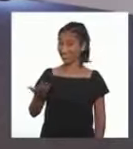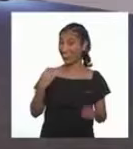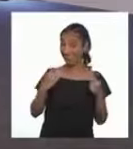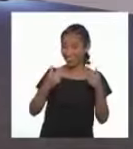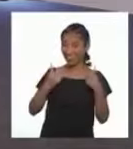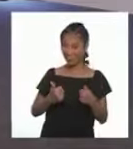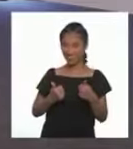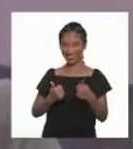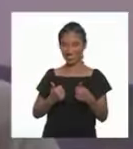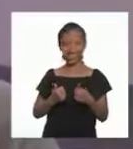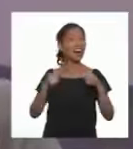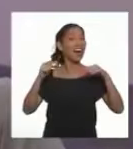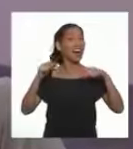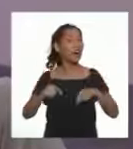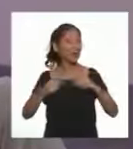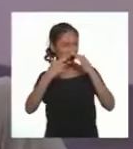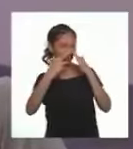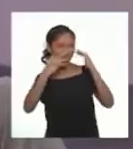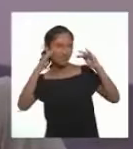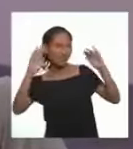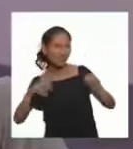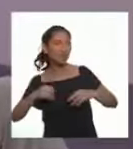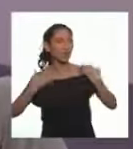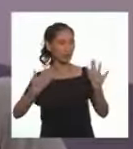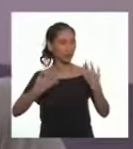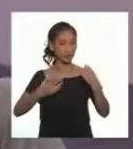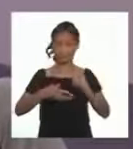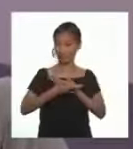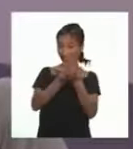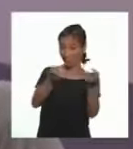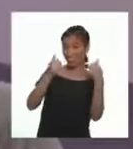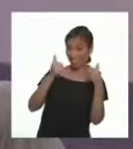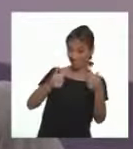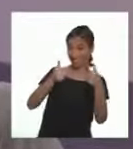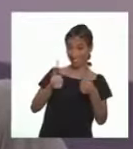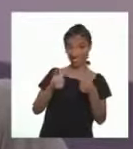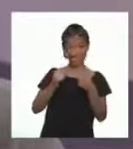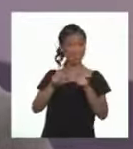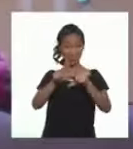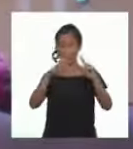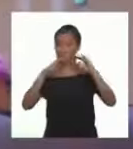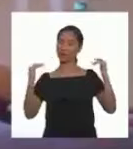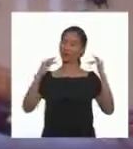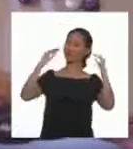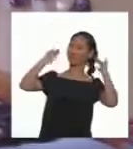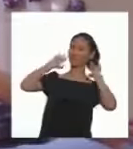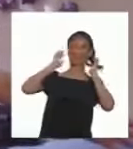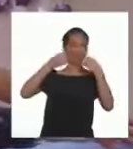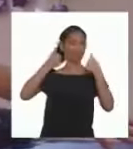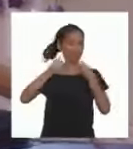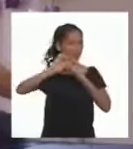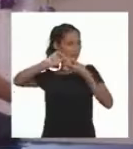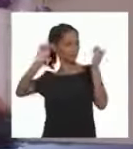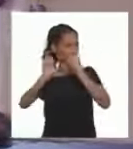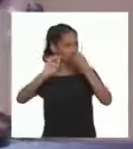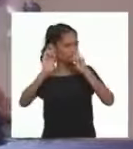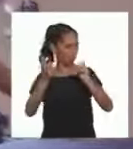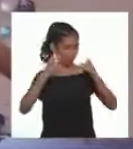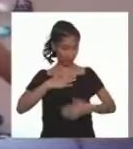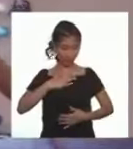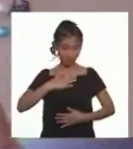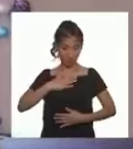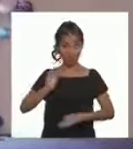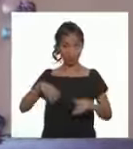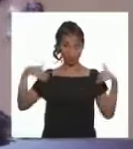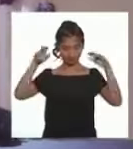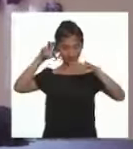Muy bien. Ahora, niñas y niños, estoy seguro que lo están haciendo muy bien desde sus casas. Vamos a cambiar de posición y nos